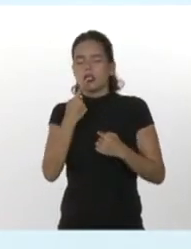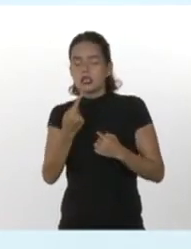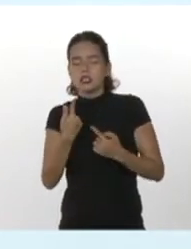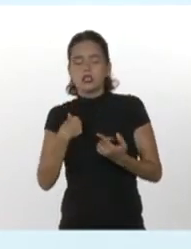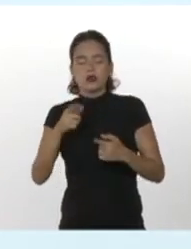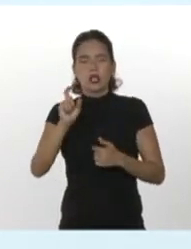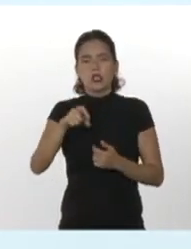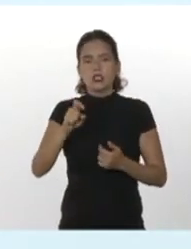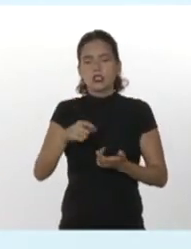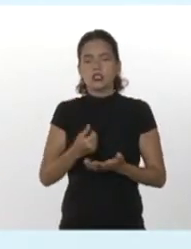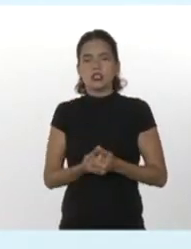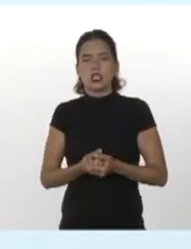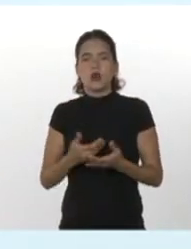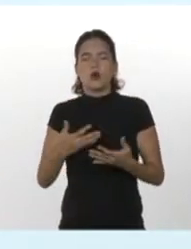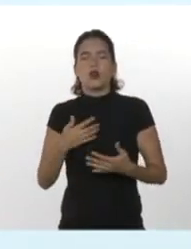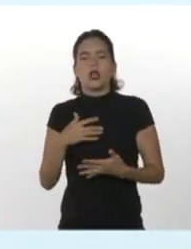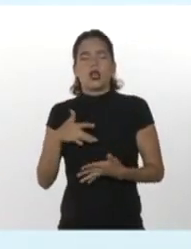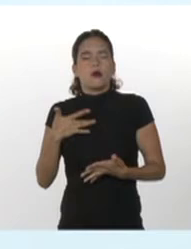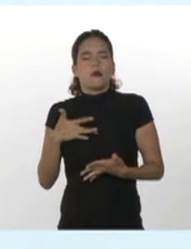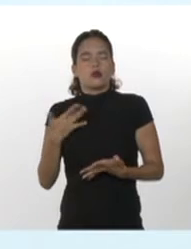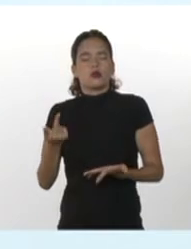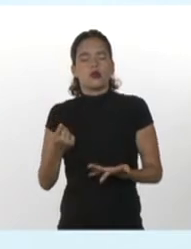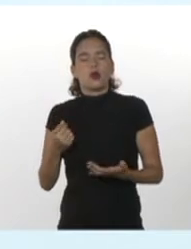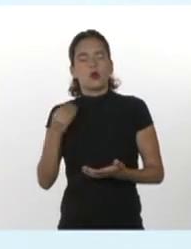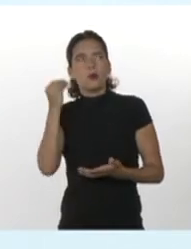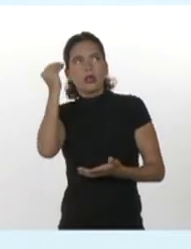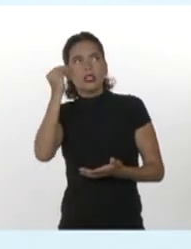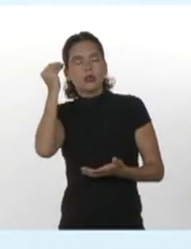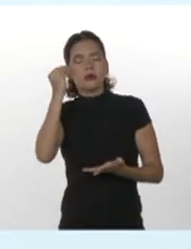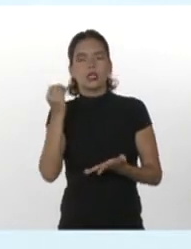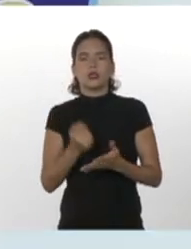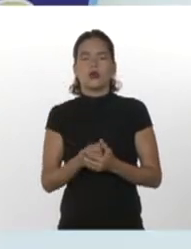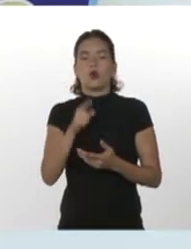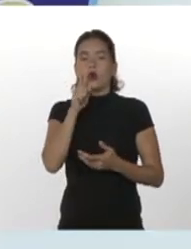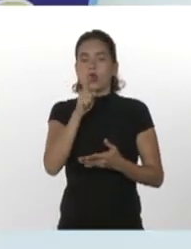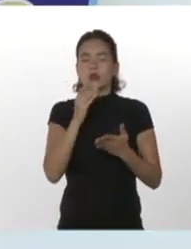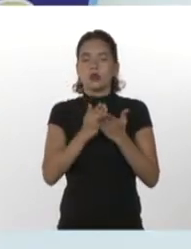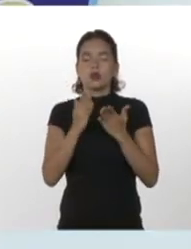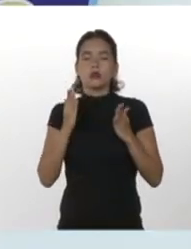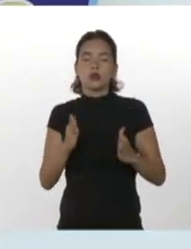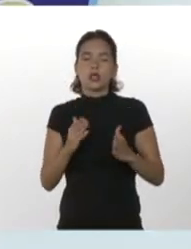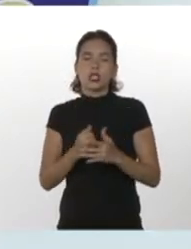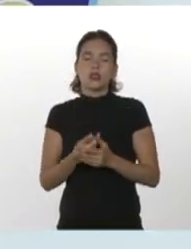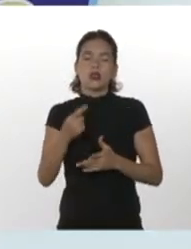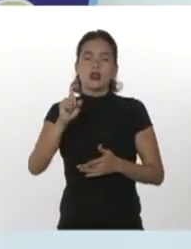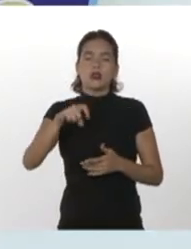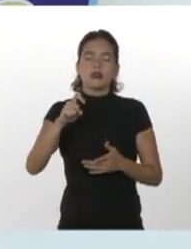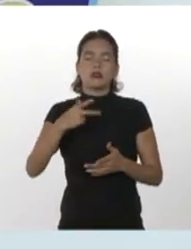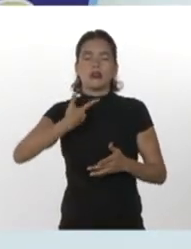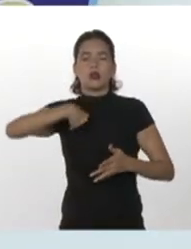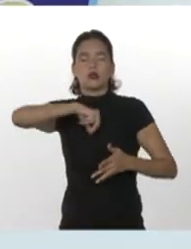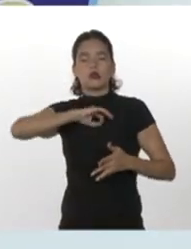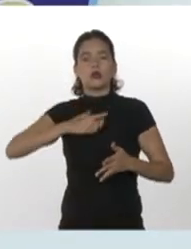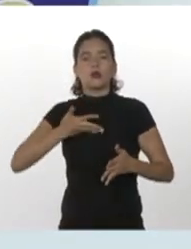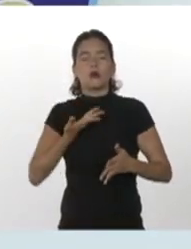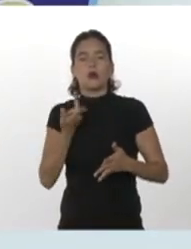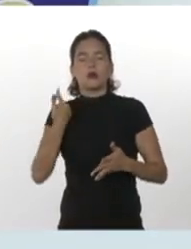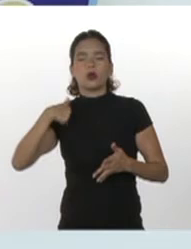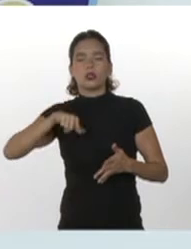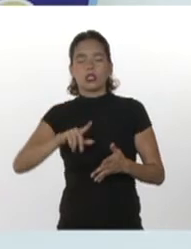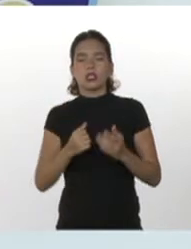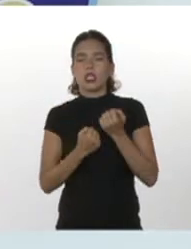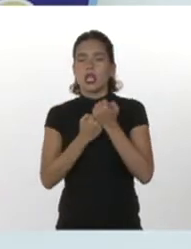alguna necesidad, alguna emoción, algún pensamiento. Con estos estudiantes es necesario que nosotros podamos tener